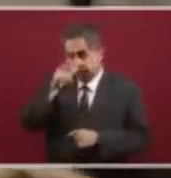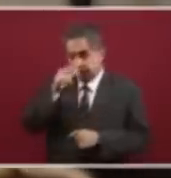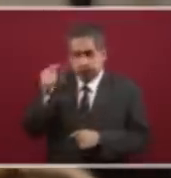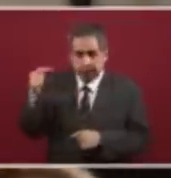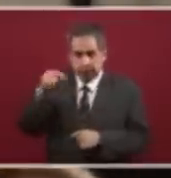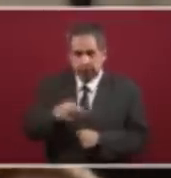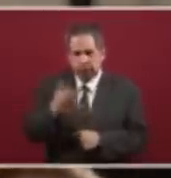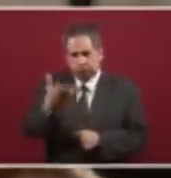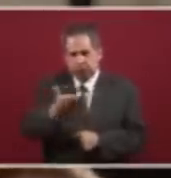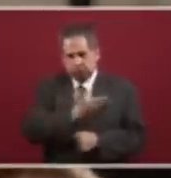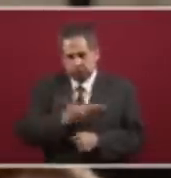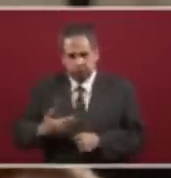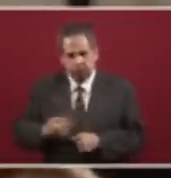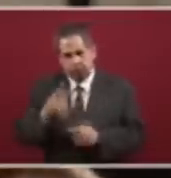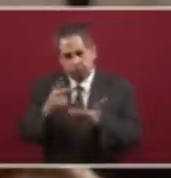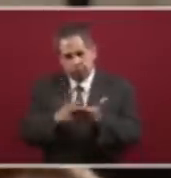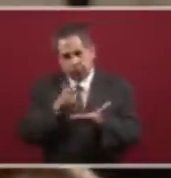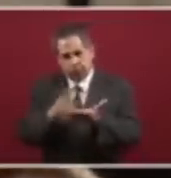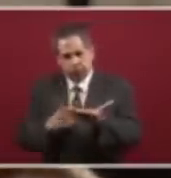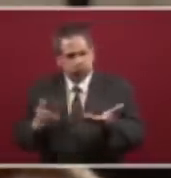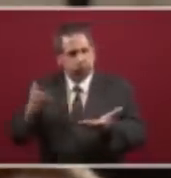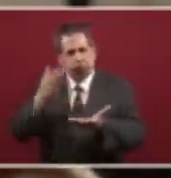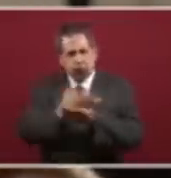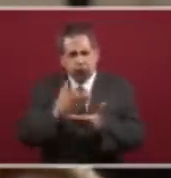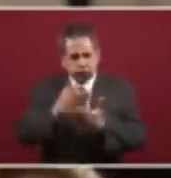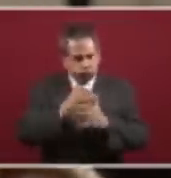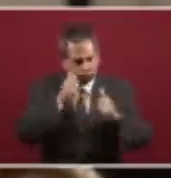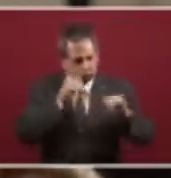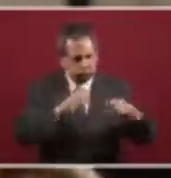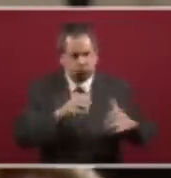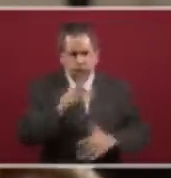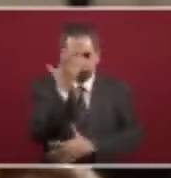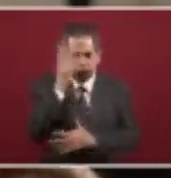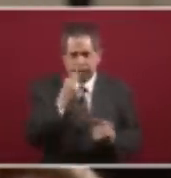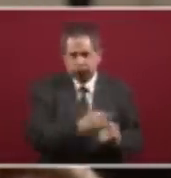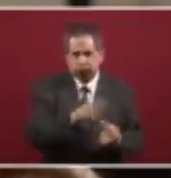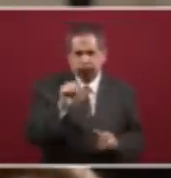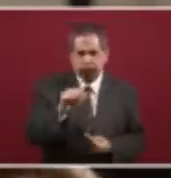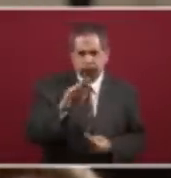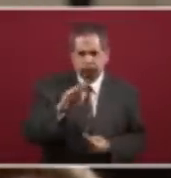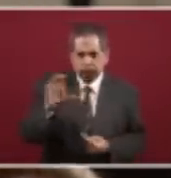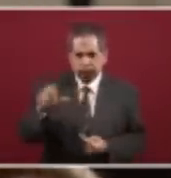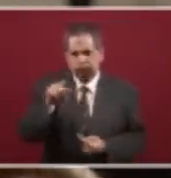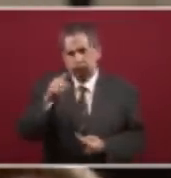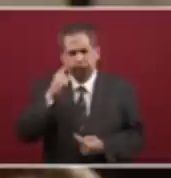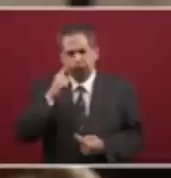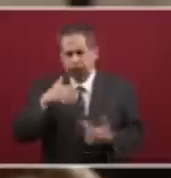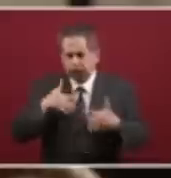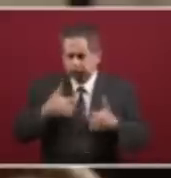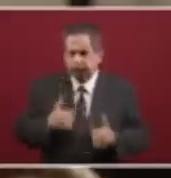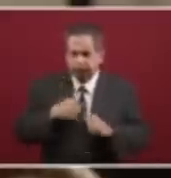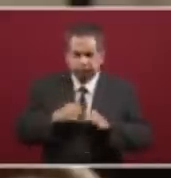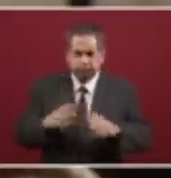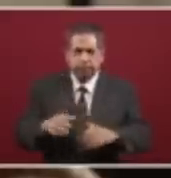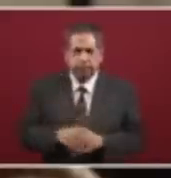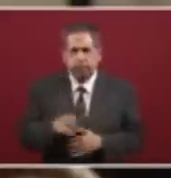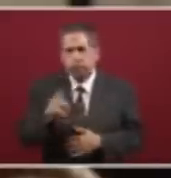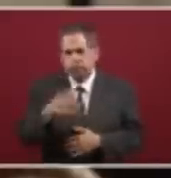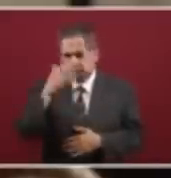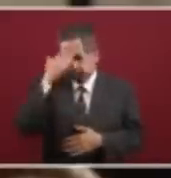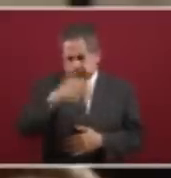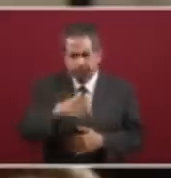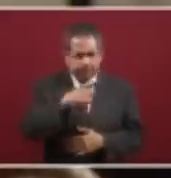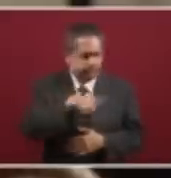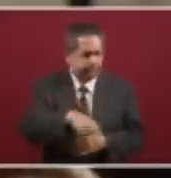presidente usted ha estado continuamente dándole seguimiento al tema de la guardería abc esta es muy sensible al respecto y usted sabe que esta es